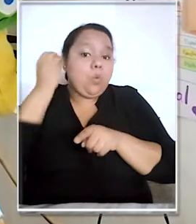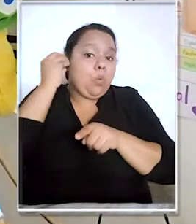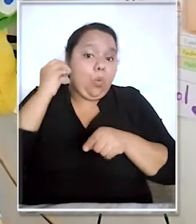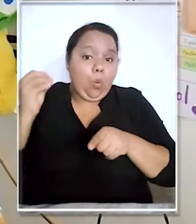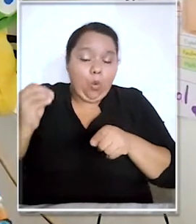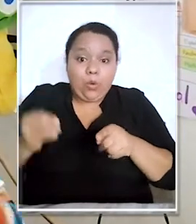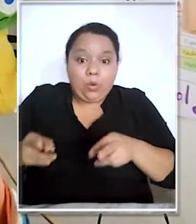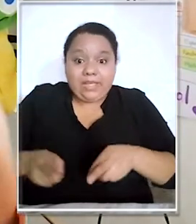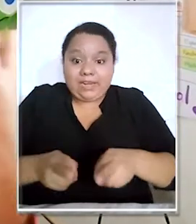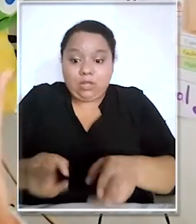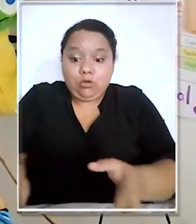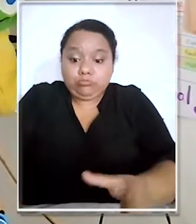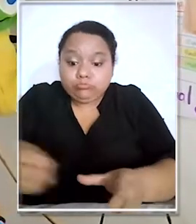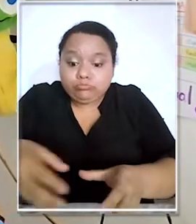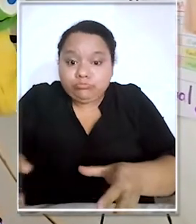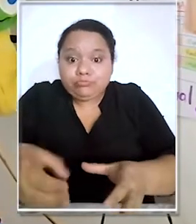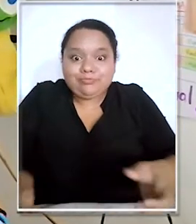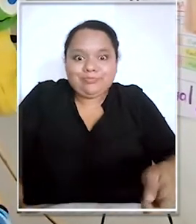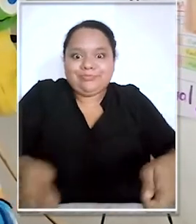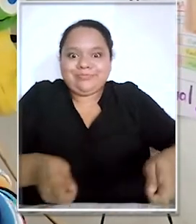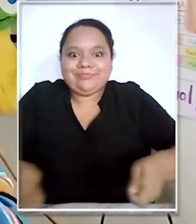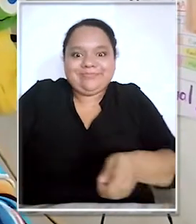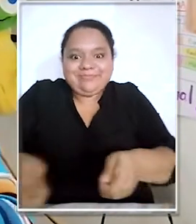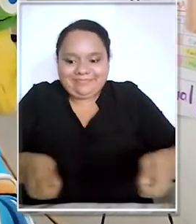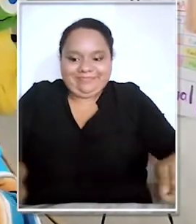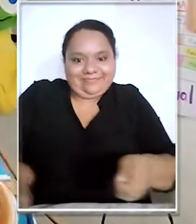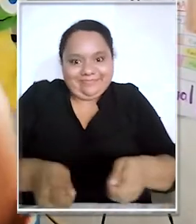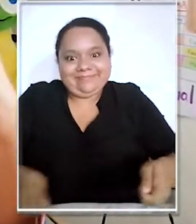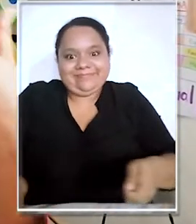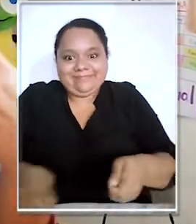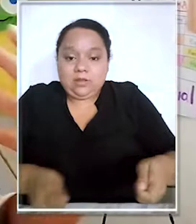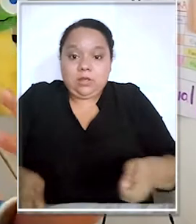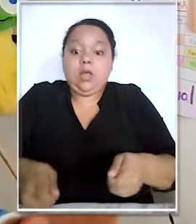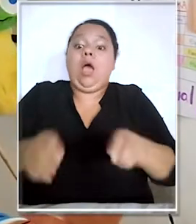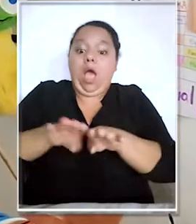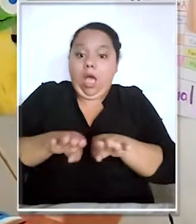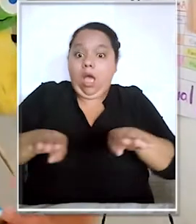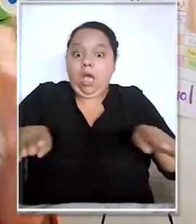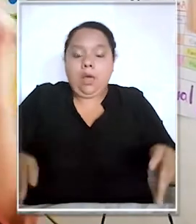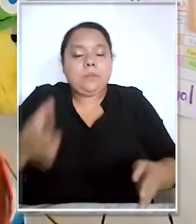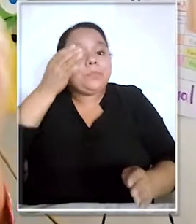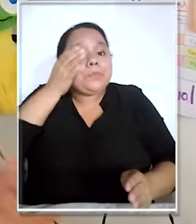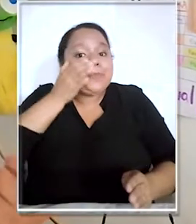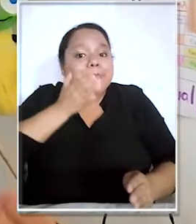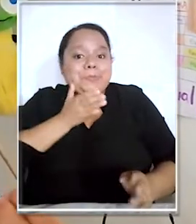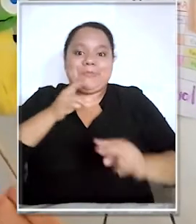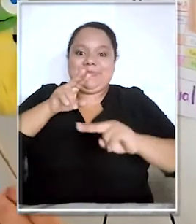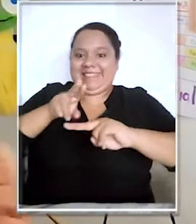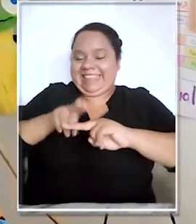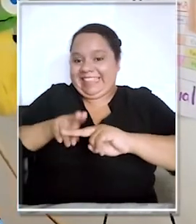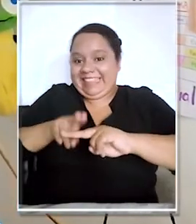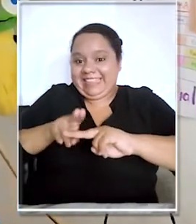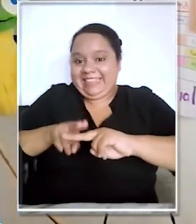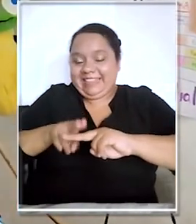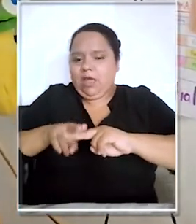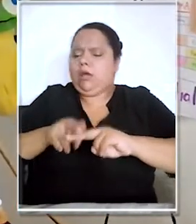de oro. Saben que ellos también hacen matates, confeccionan muebles y también lazos.